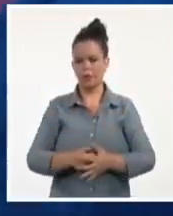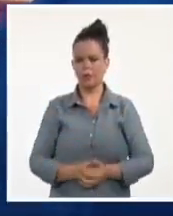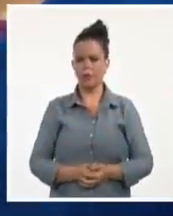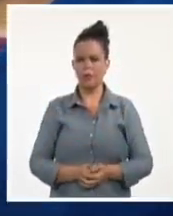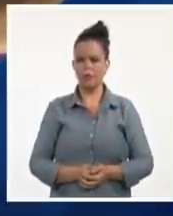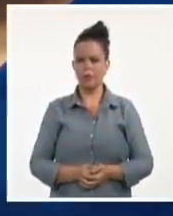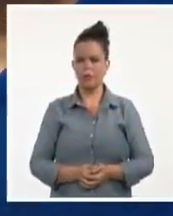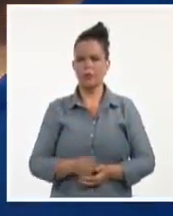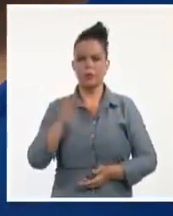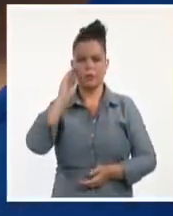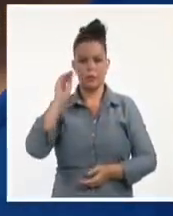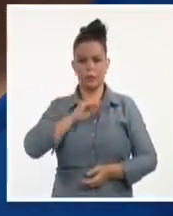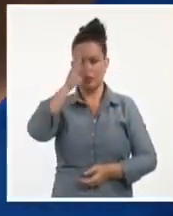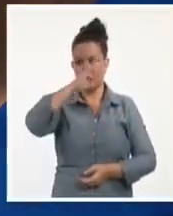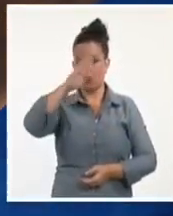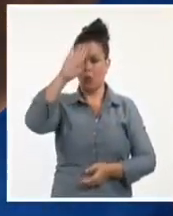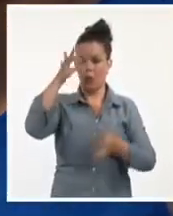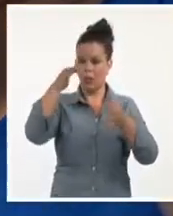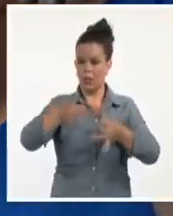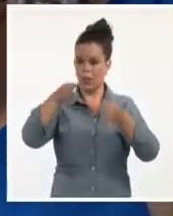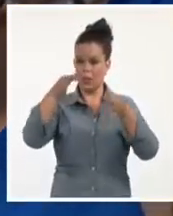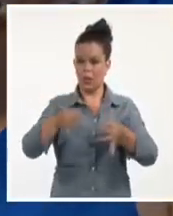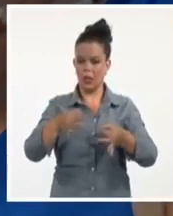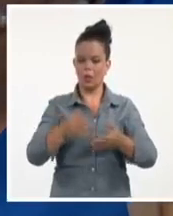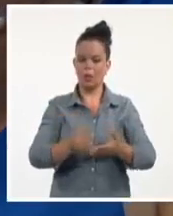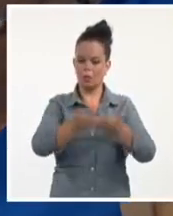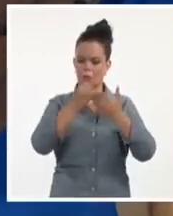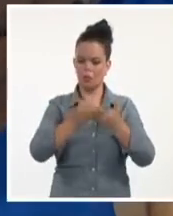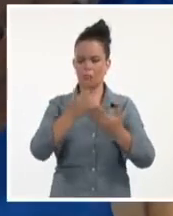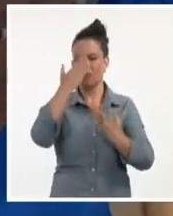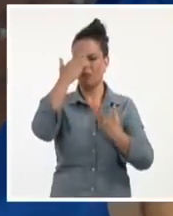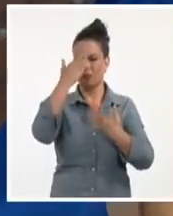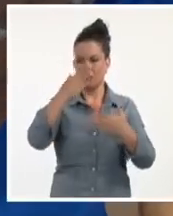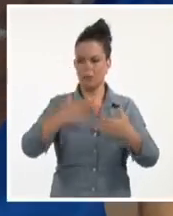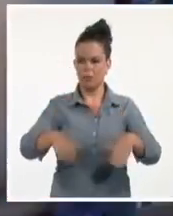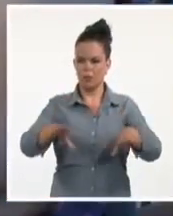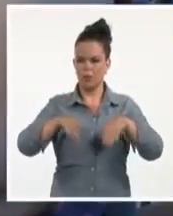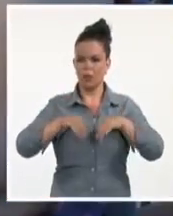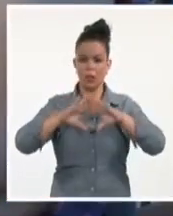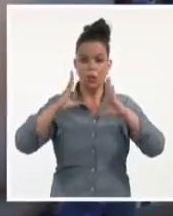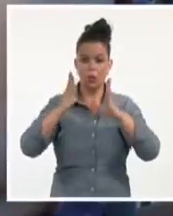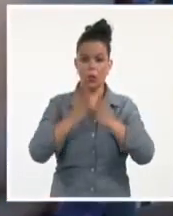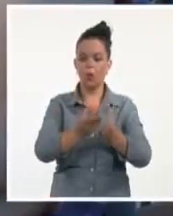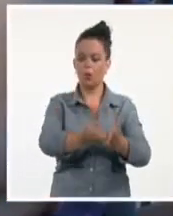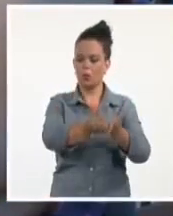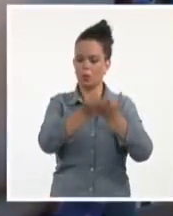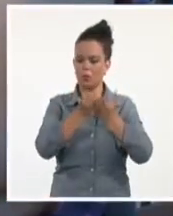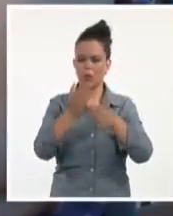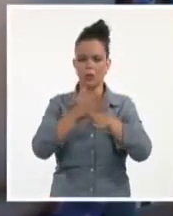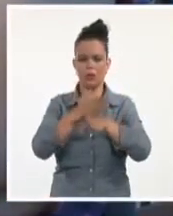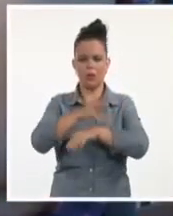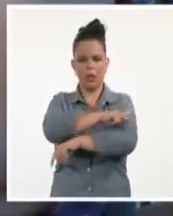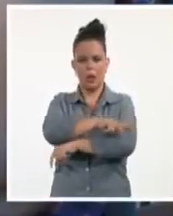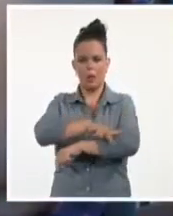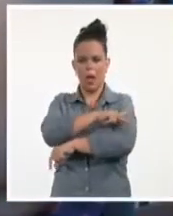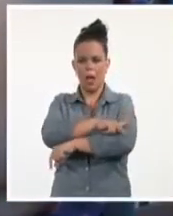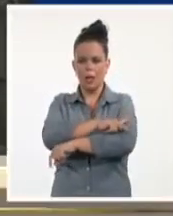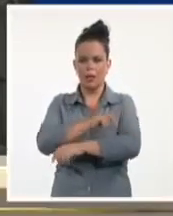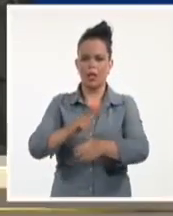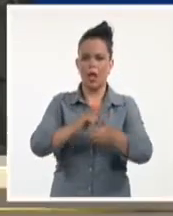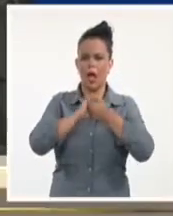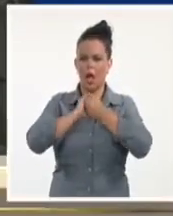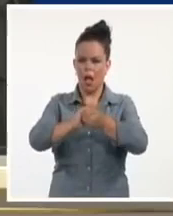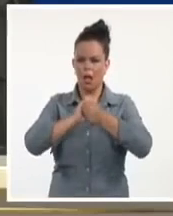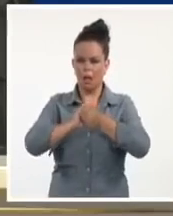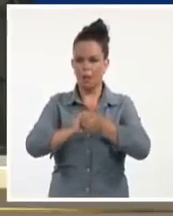la solidaridad internacional mediante gobiernos empresarios amigos cubanos residentes en el exterior así se han tramitado en estos meses de pandemia